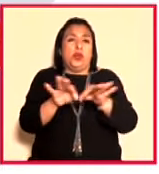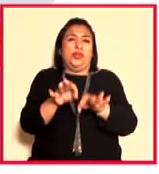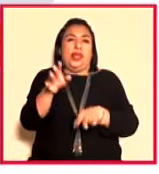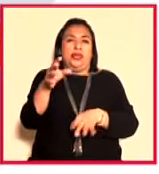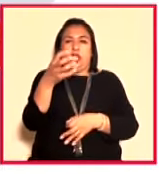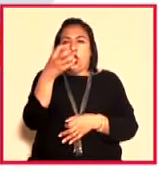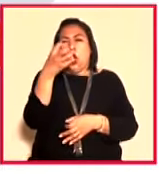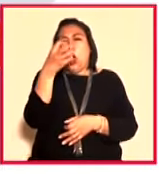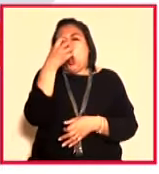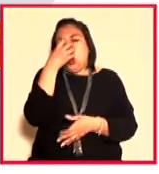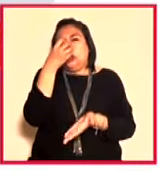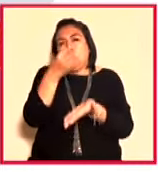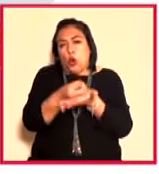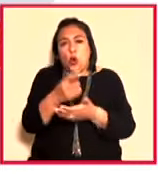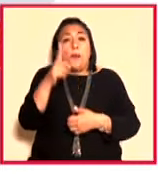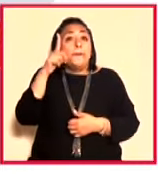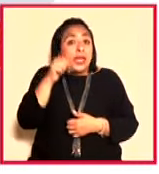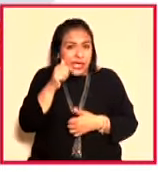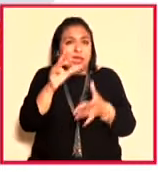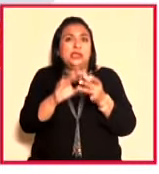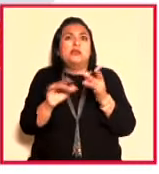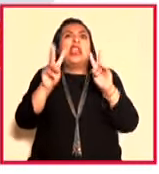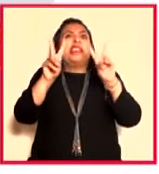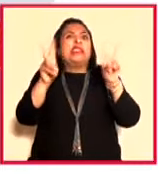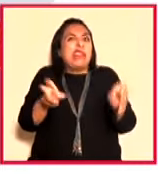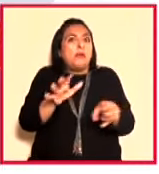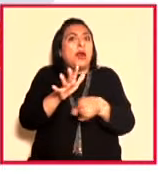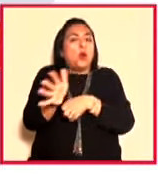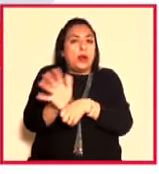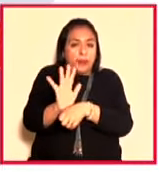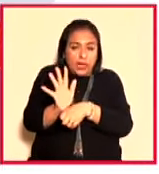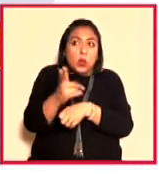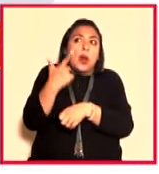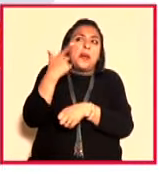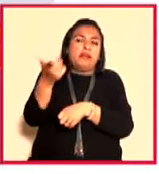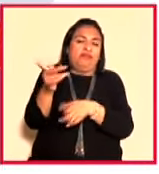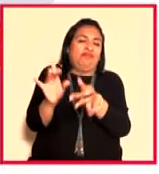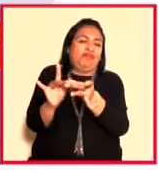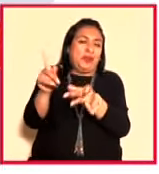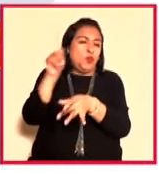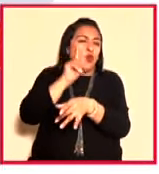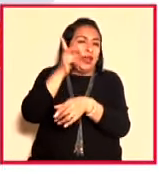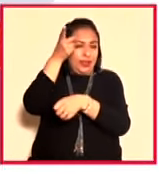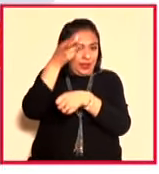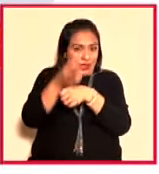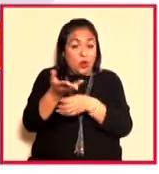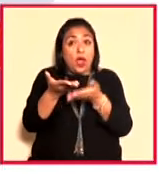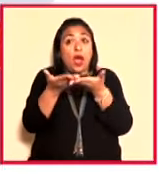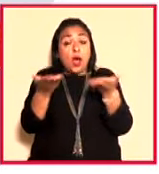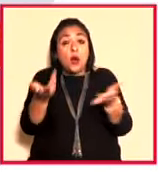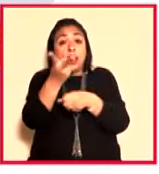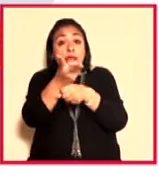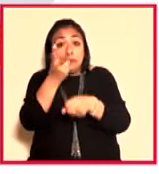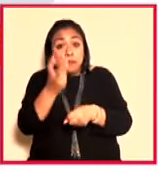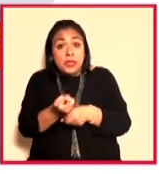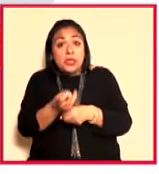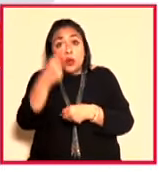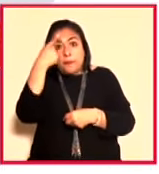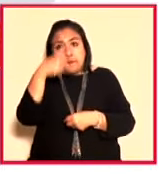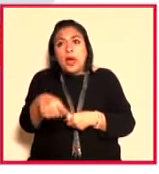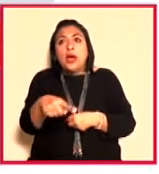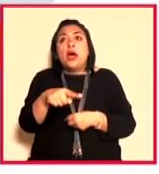ya mañana les platicaremos de qué se trata esta historia y veremos qué nos dice esta directora. Mientras tanto, los invito a que se den una